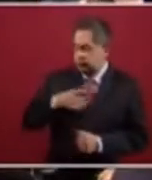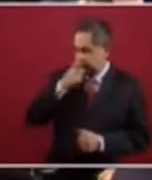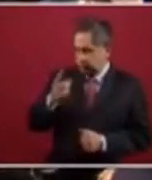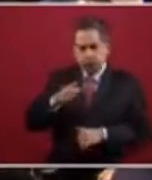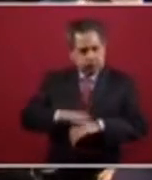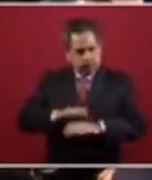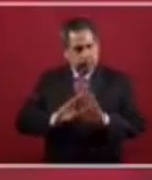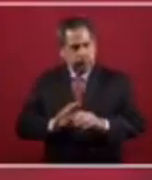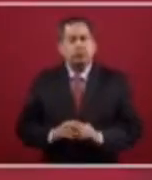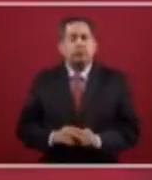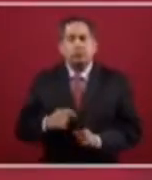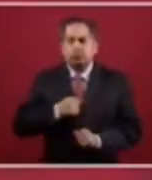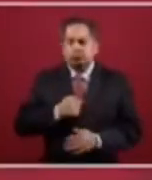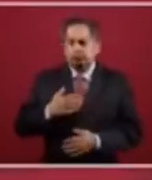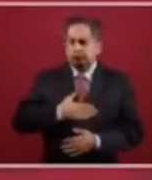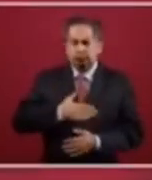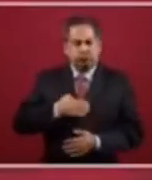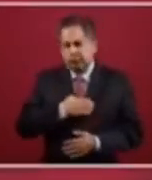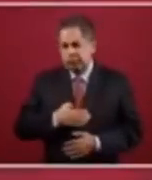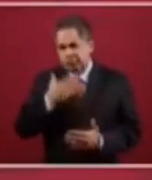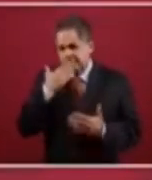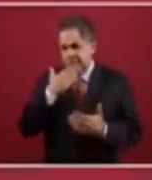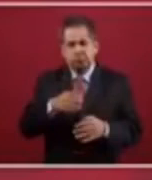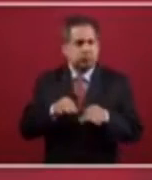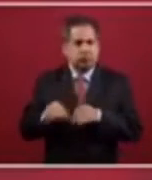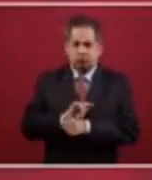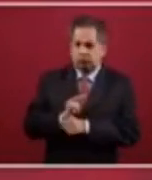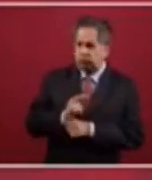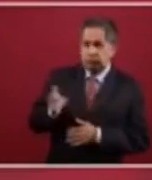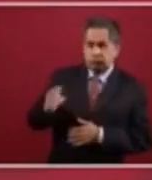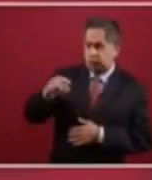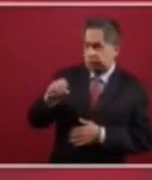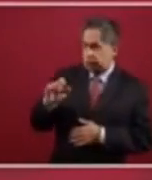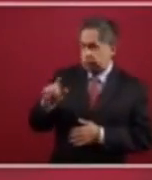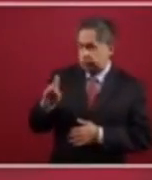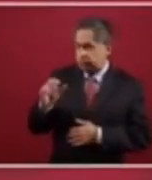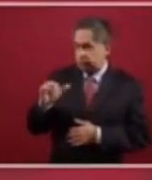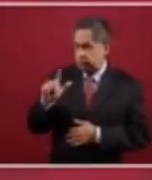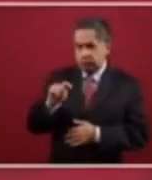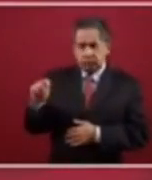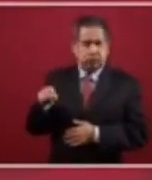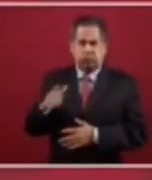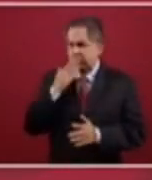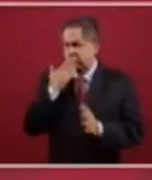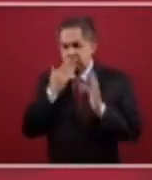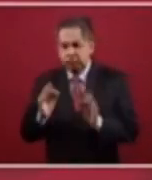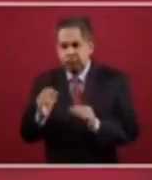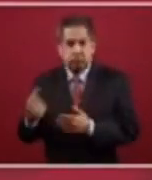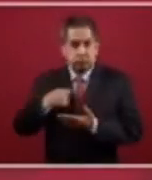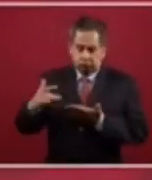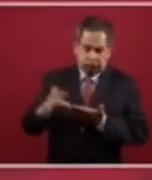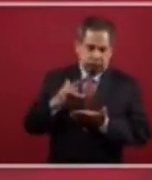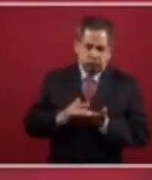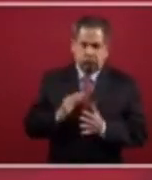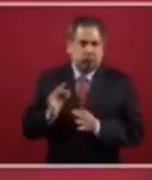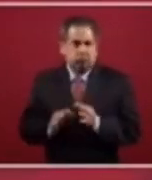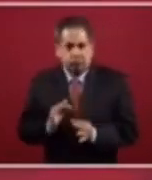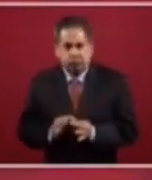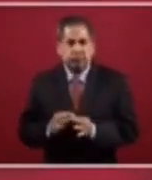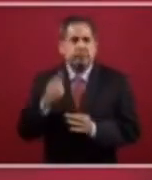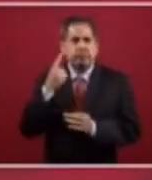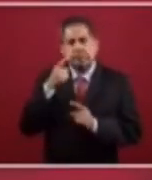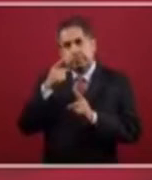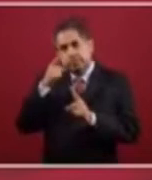yo muy satisfecho con el trabajo del licenciado Manuel Bartlett, que me apoya en el